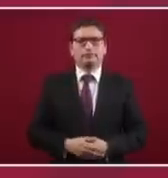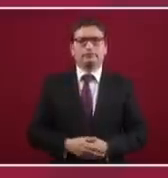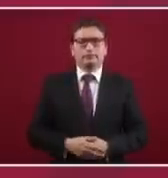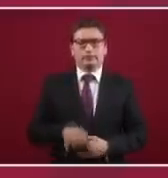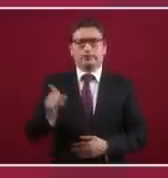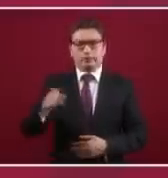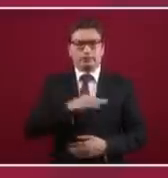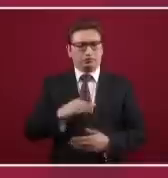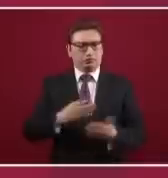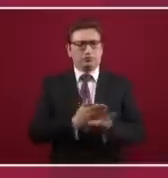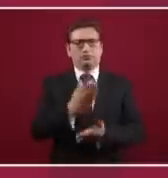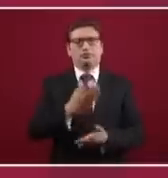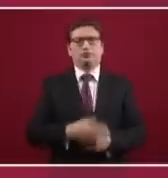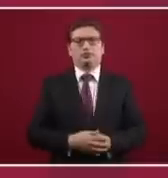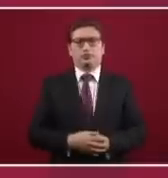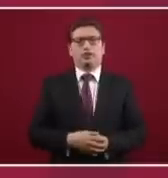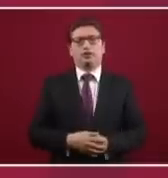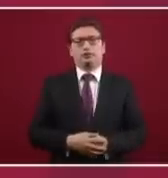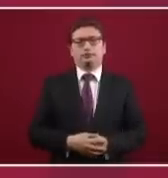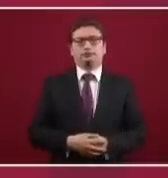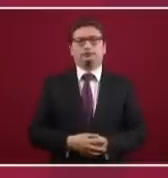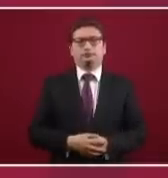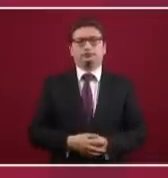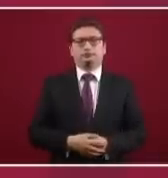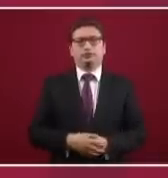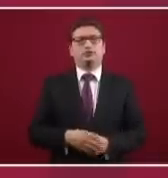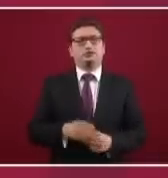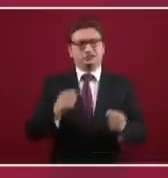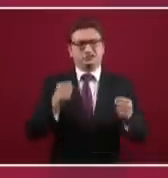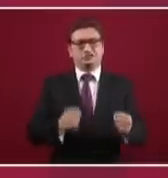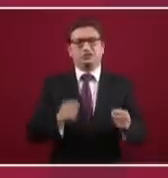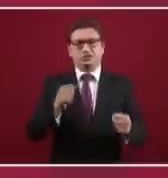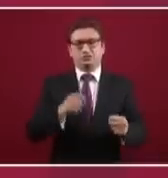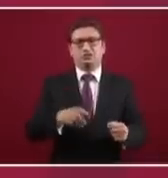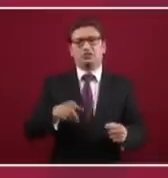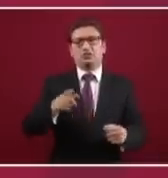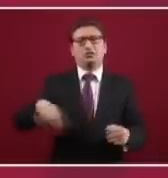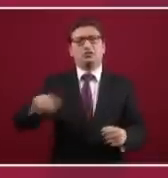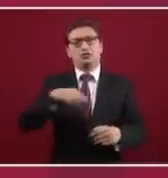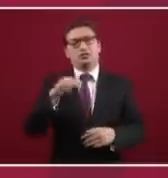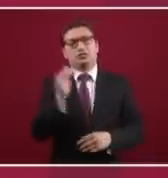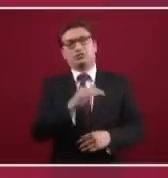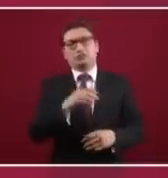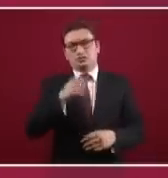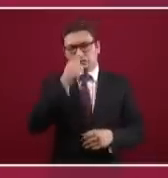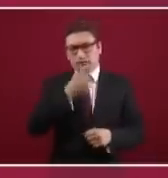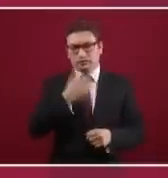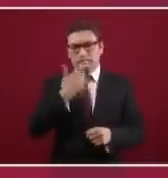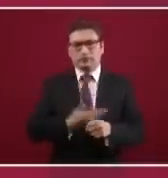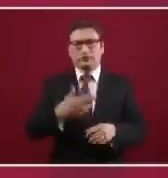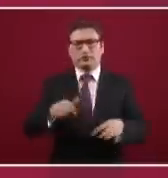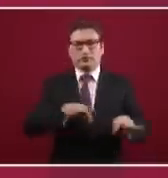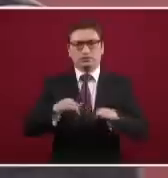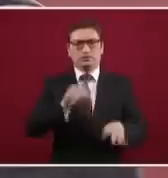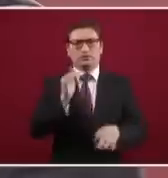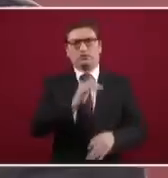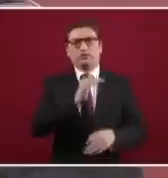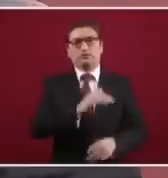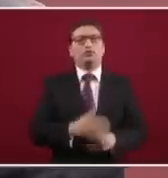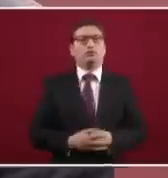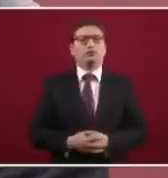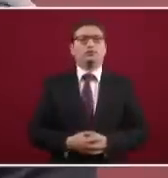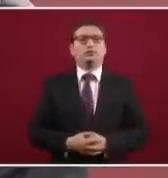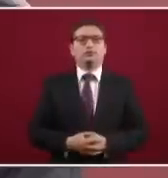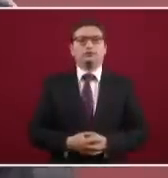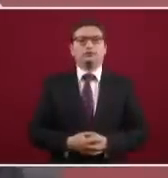puede intervenir. Seguramente te van a buscar de la Secretaría del Trabajo,